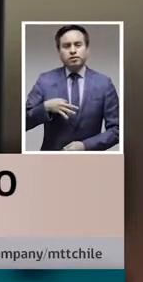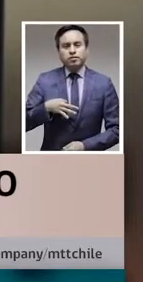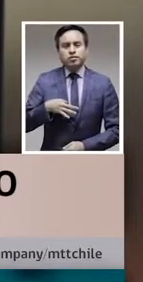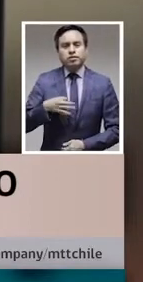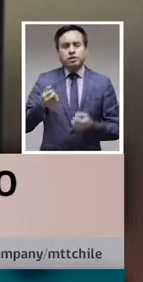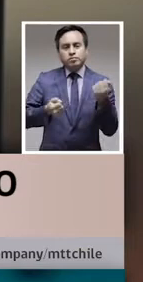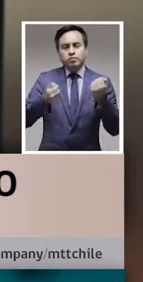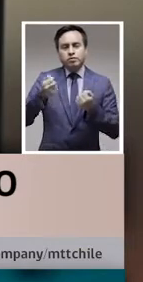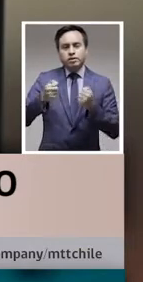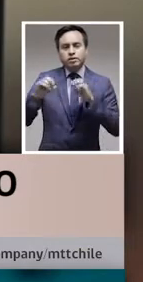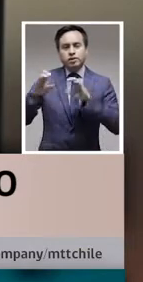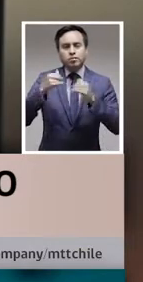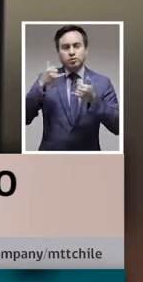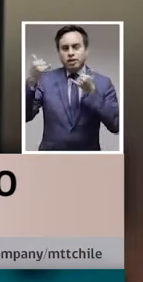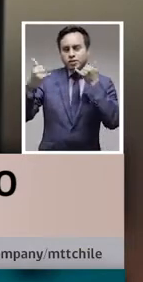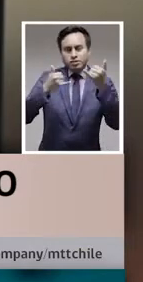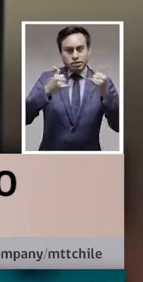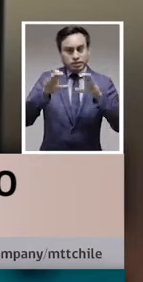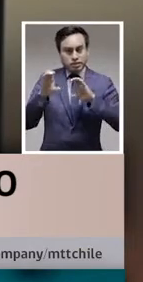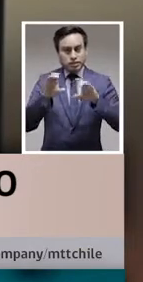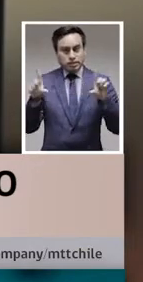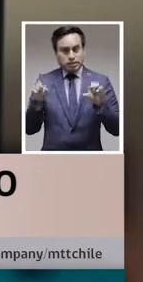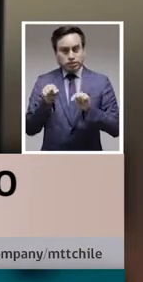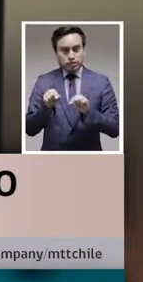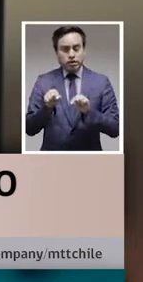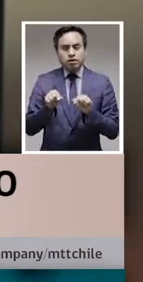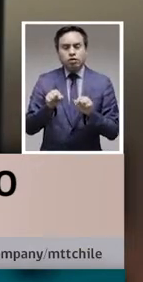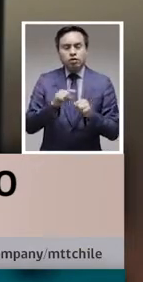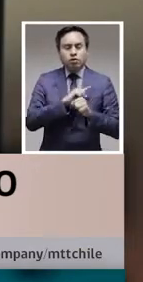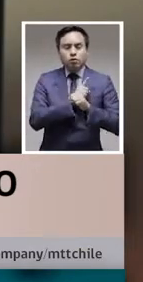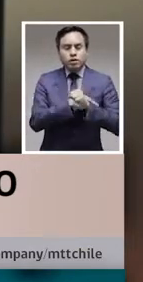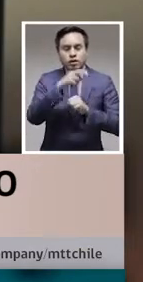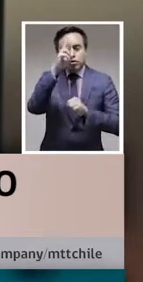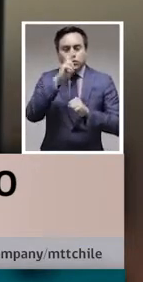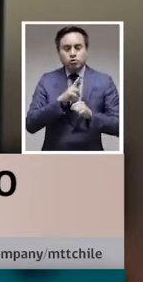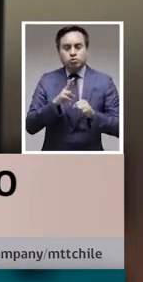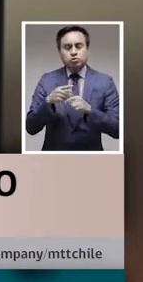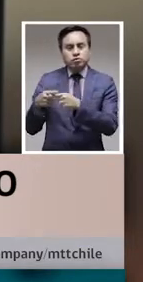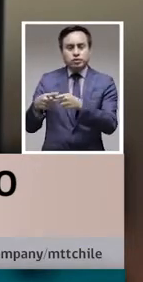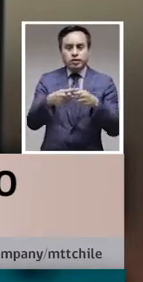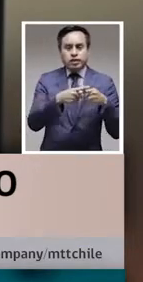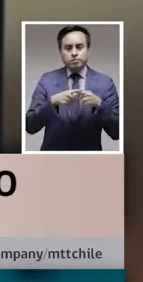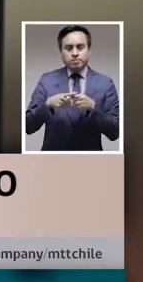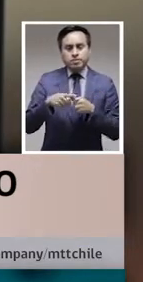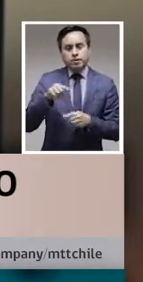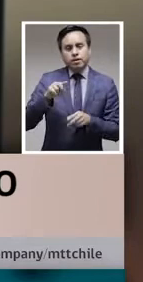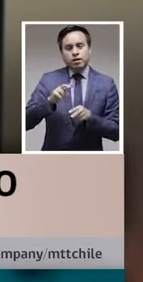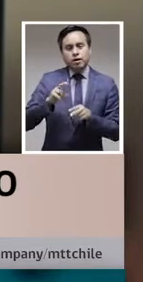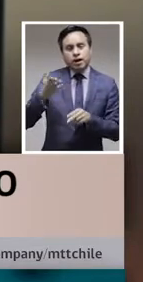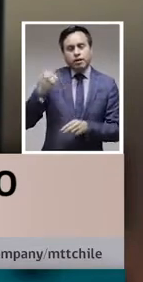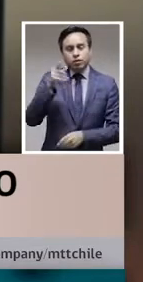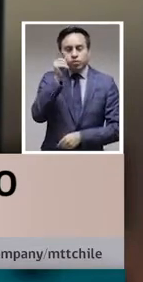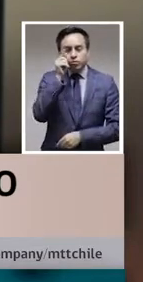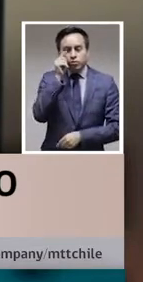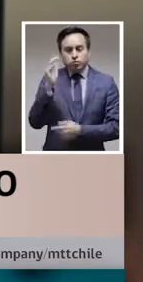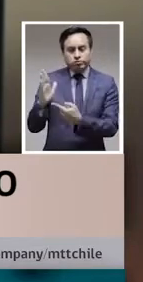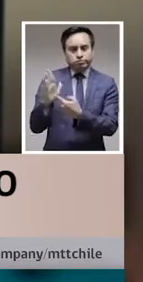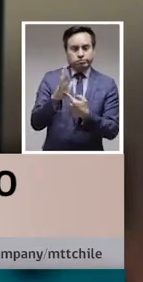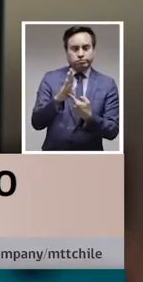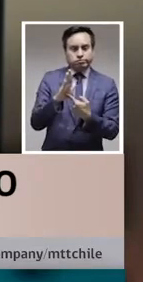Transportes y Telecomunicaciones tiene un fuerte rol social. Los eventos de octubre nos